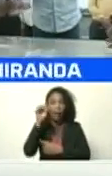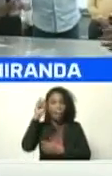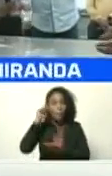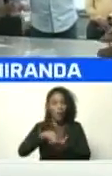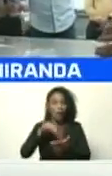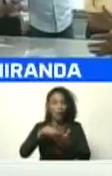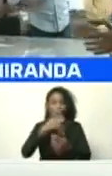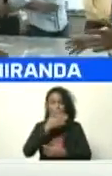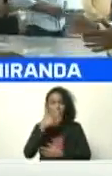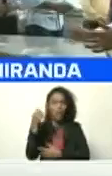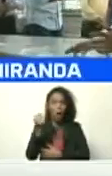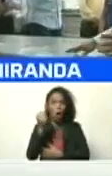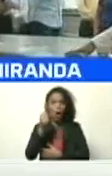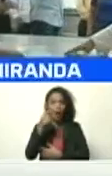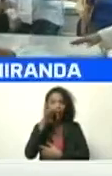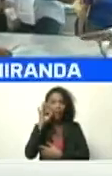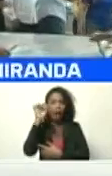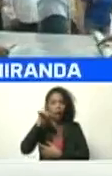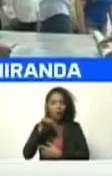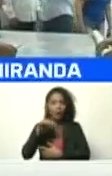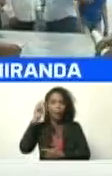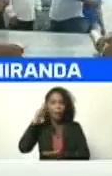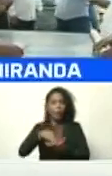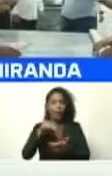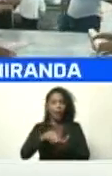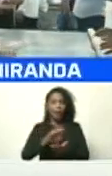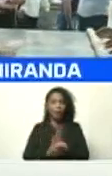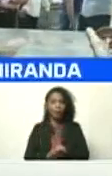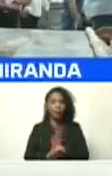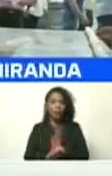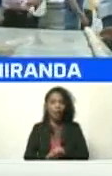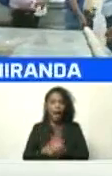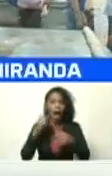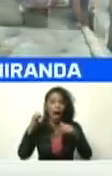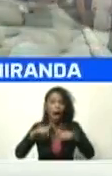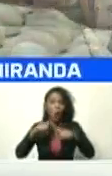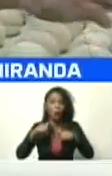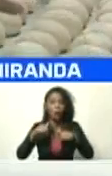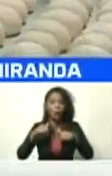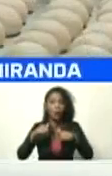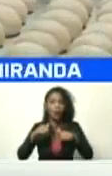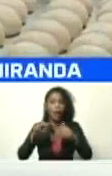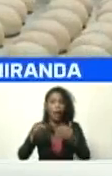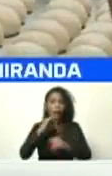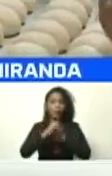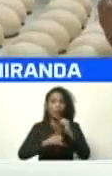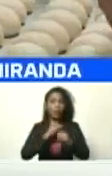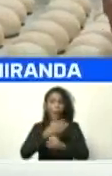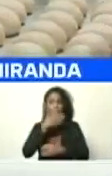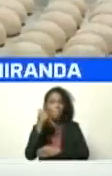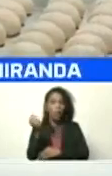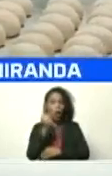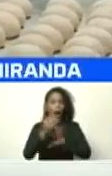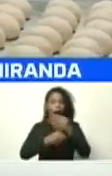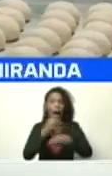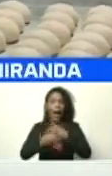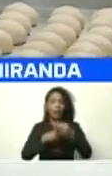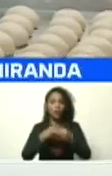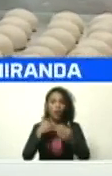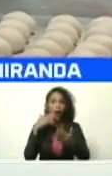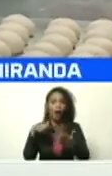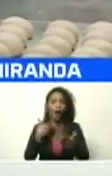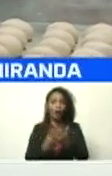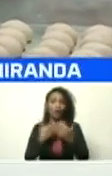Ha mejorado muchísimo el café de Miranda, presidente. Ahorita está la cata internacional de los 12 mejores que han salido hasta